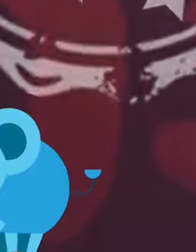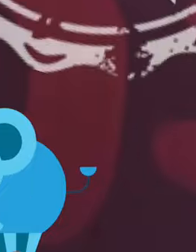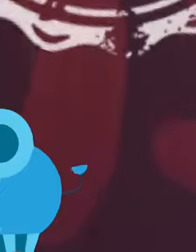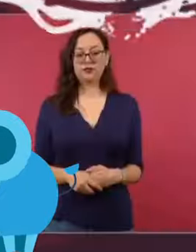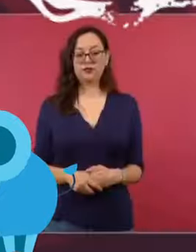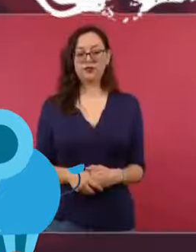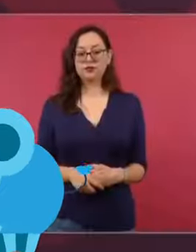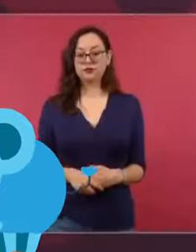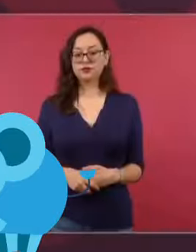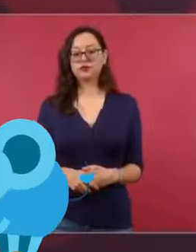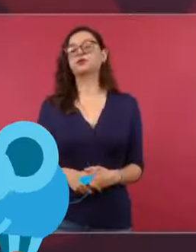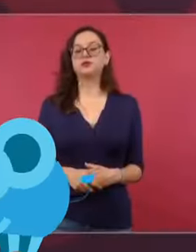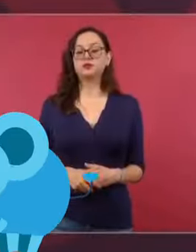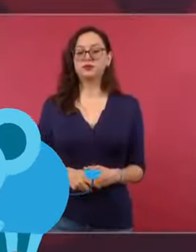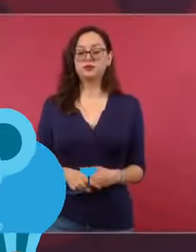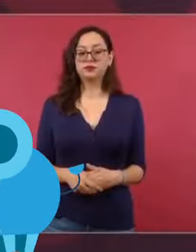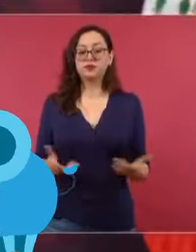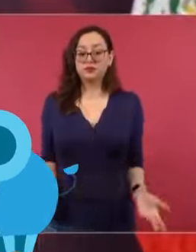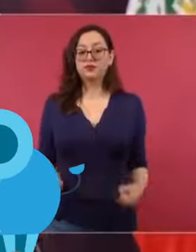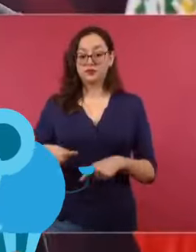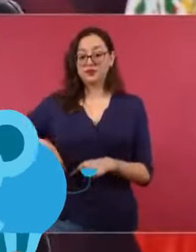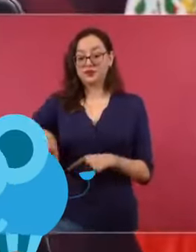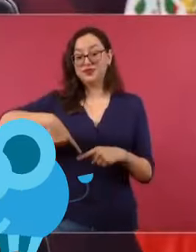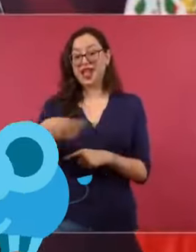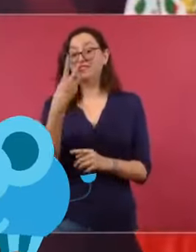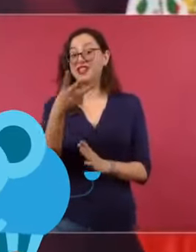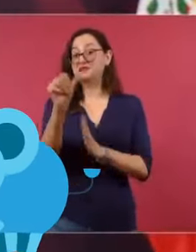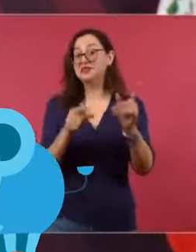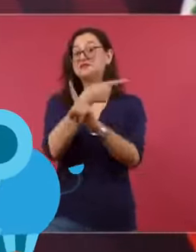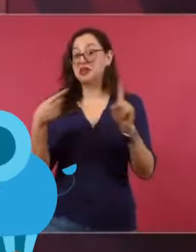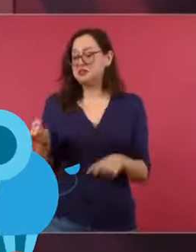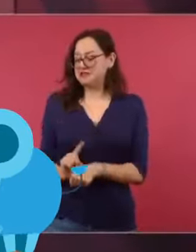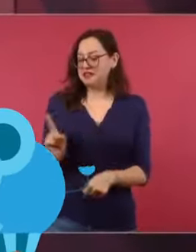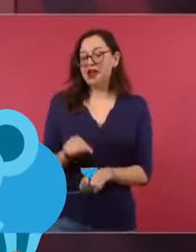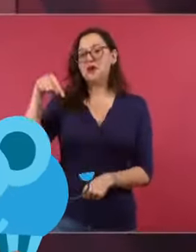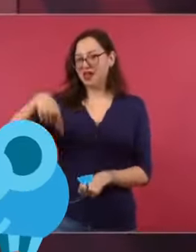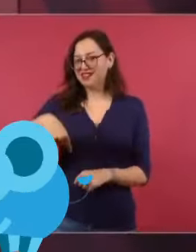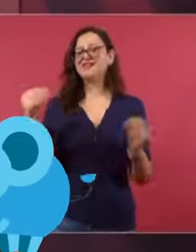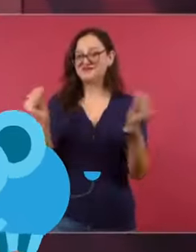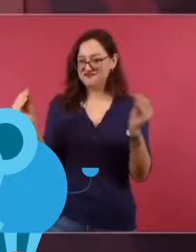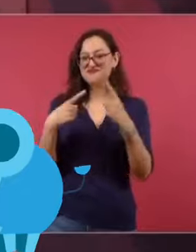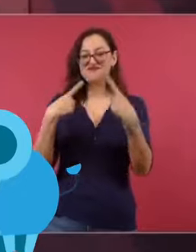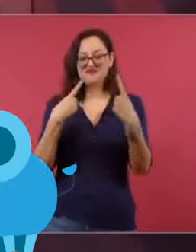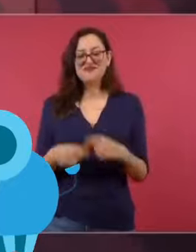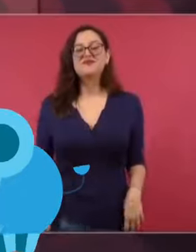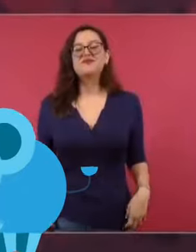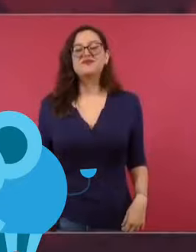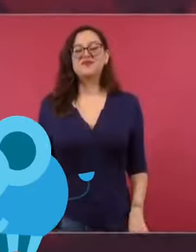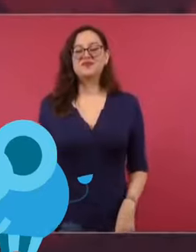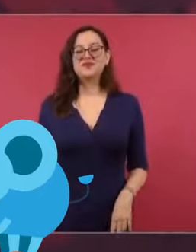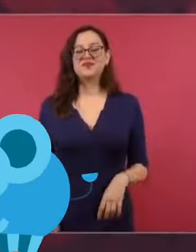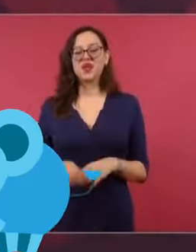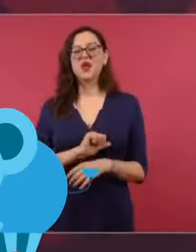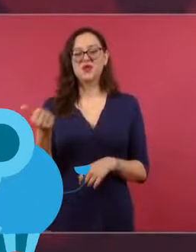Por eso es muy bueno el debate. Vamos a estar aquí 3 meses y medio. Todavía. El otro día me morí yo de la risa.